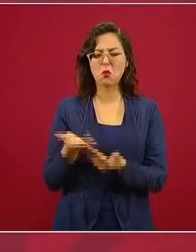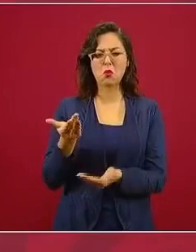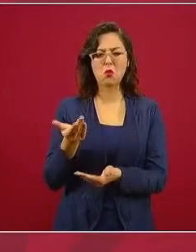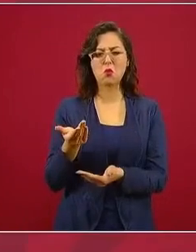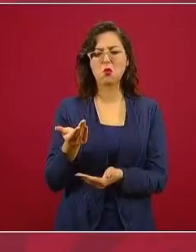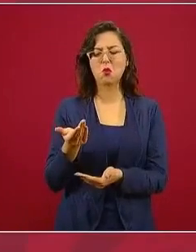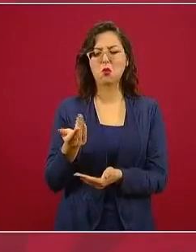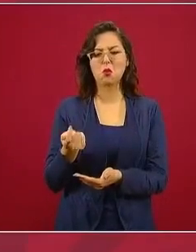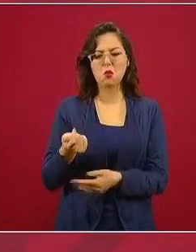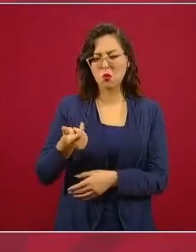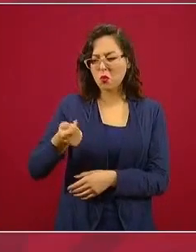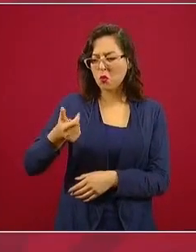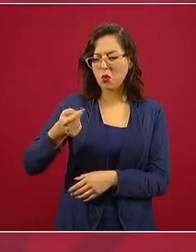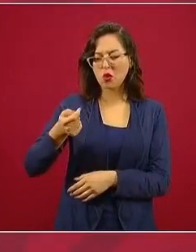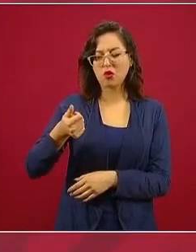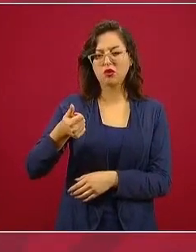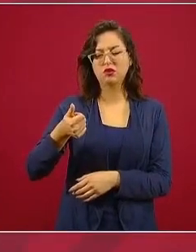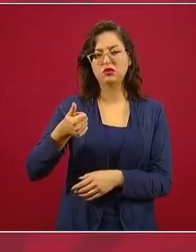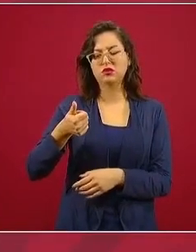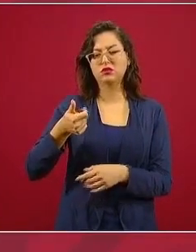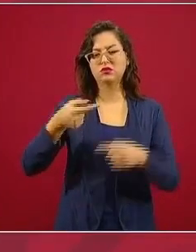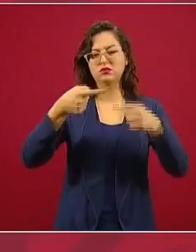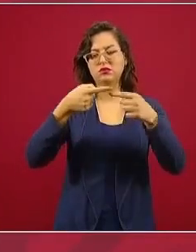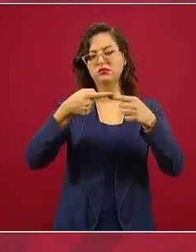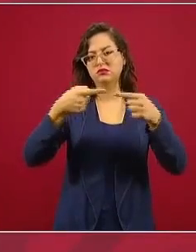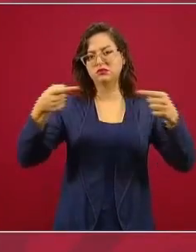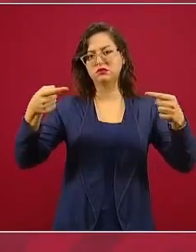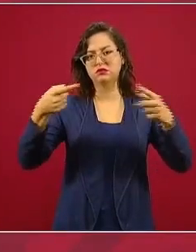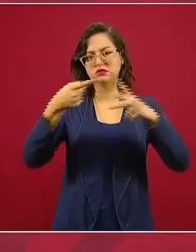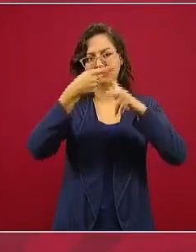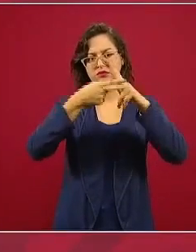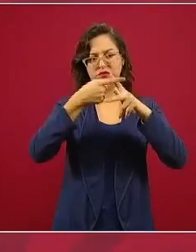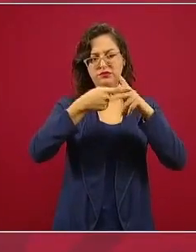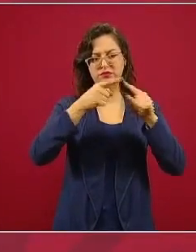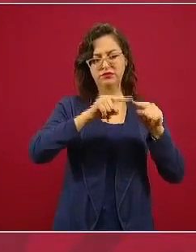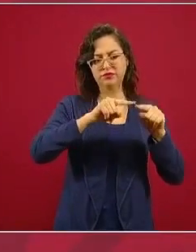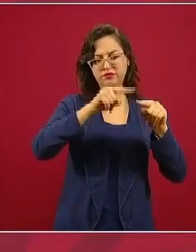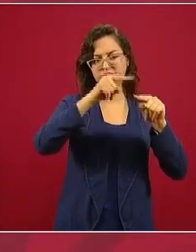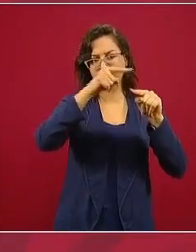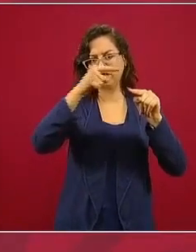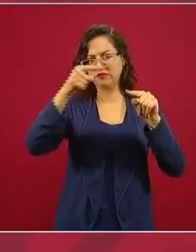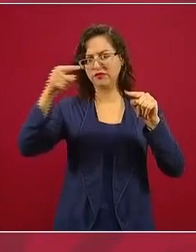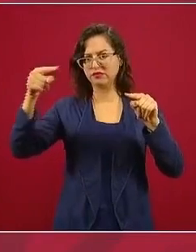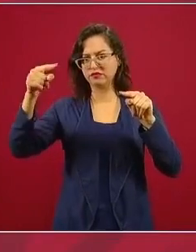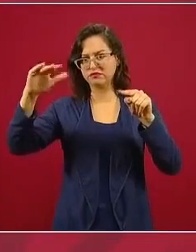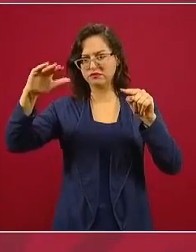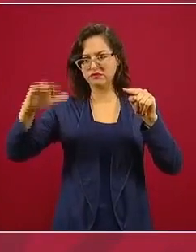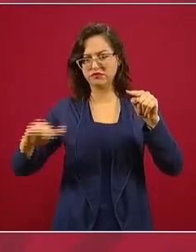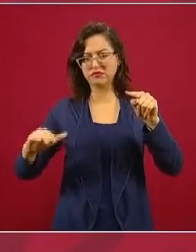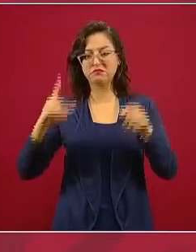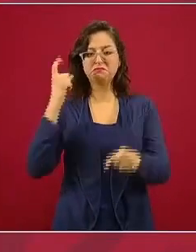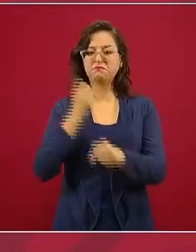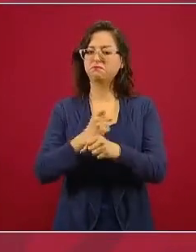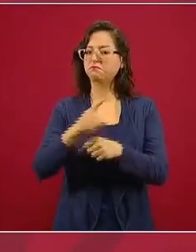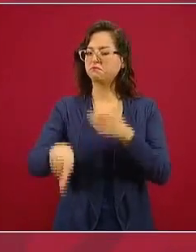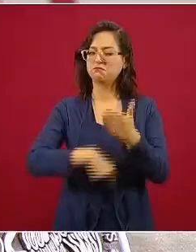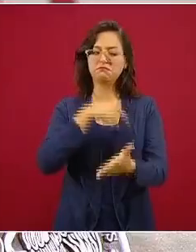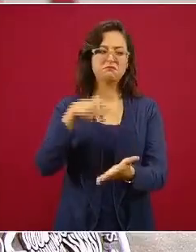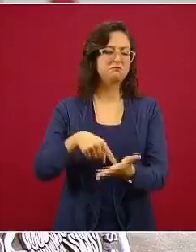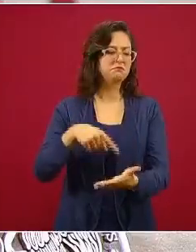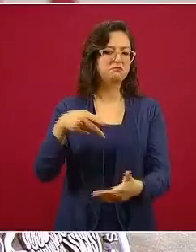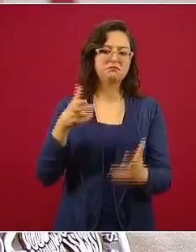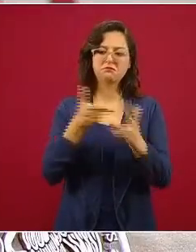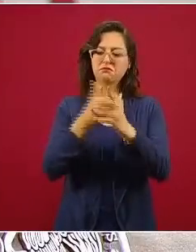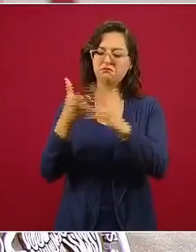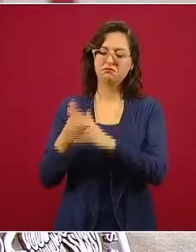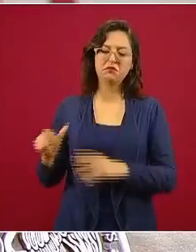o estuvo abajo de la media el número de homicidios, primer lugar Guanajuato. A